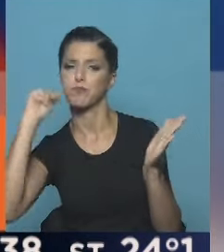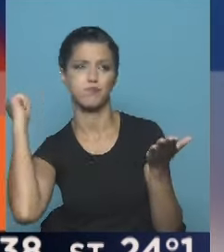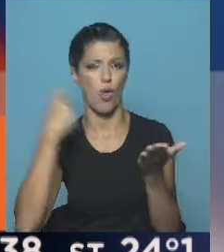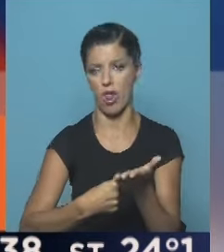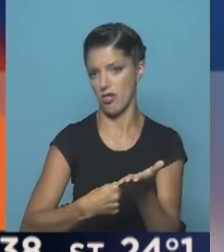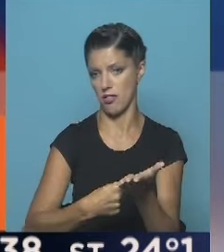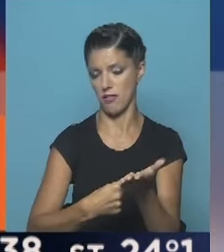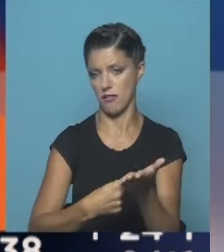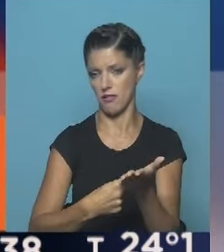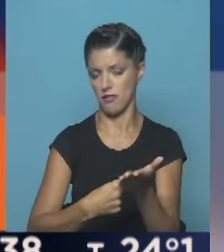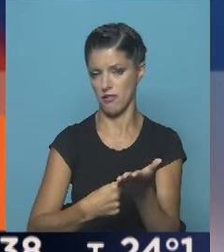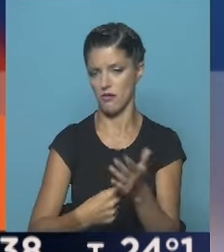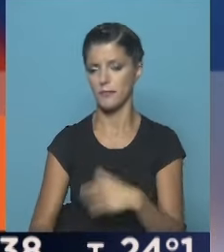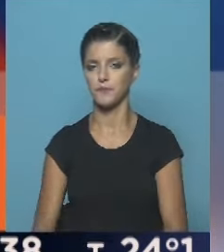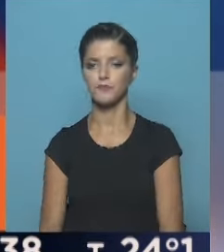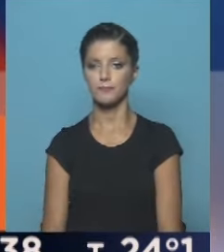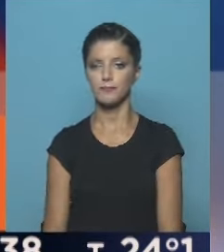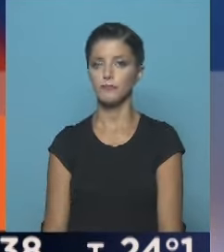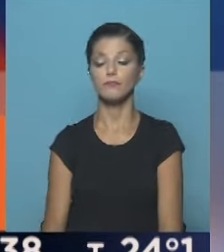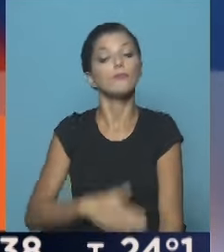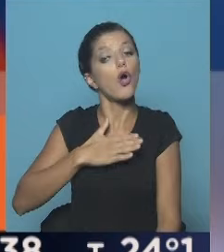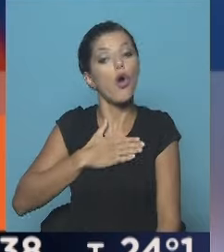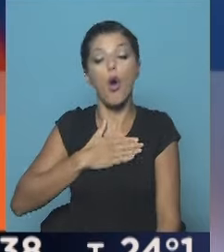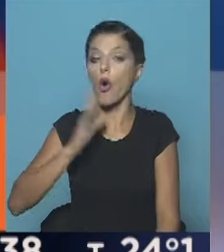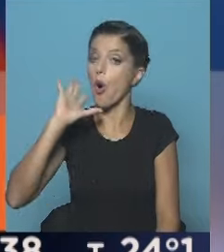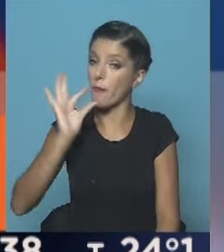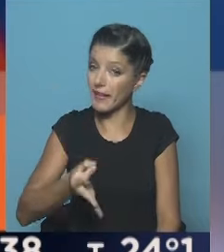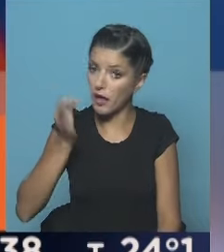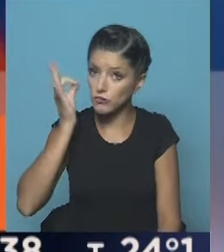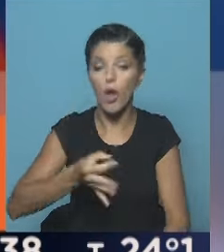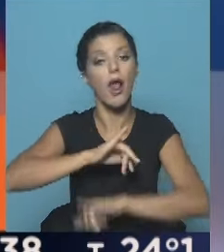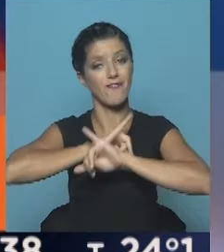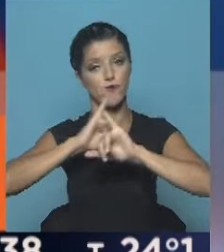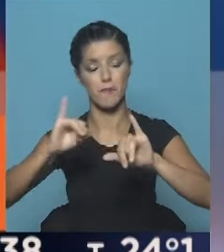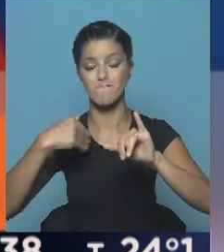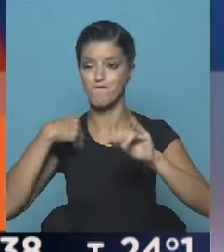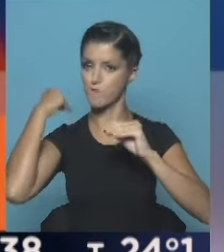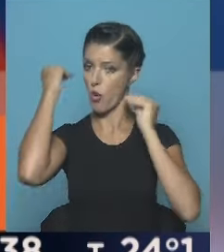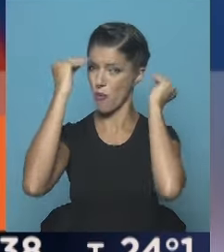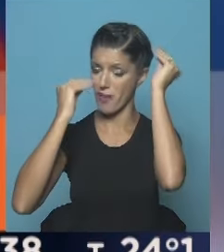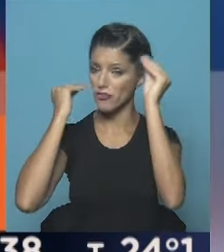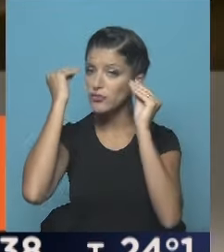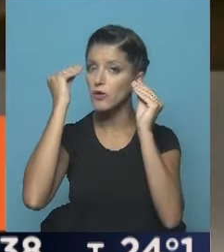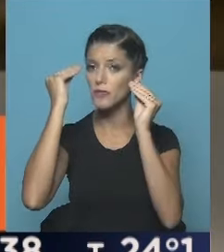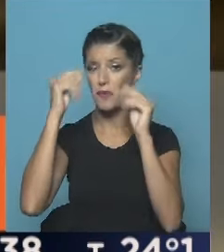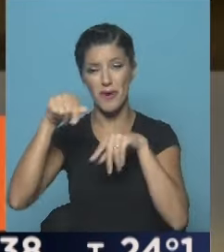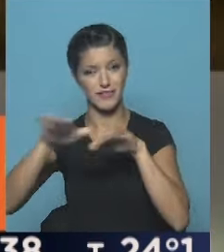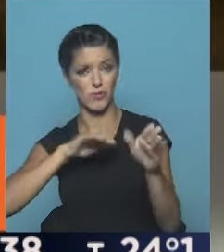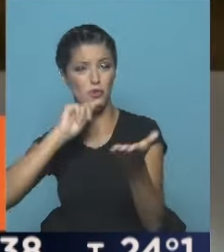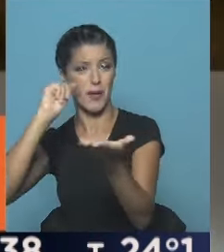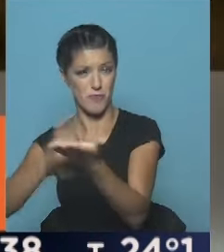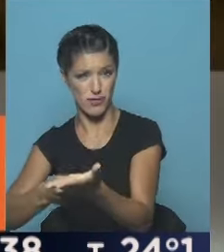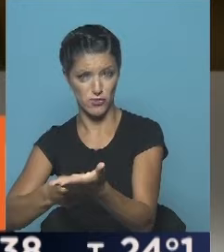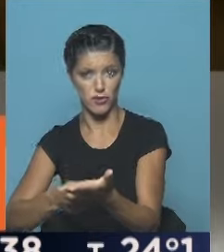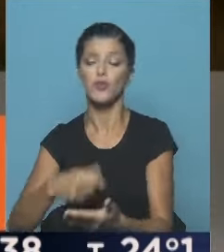constitucional. Es mi obligación manifestar ante el país mi alta preocupación por tal evento.